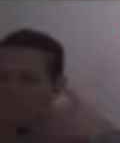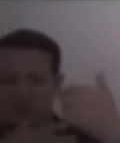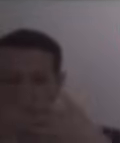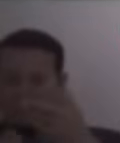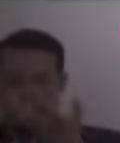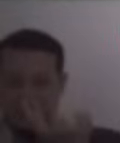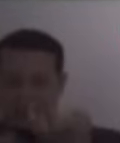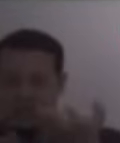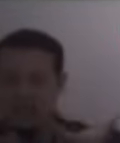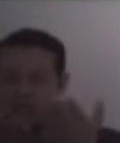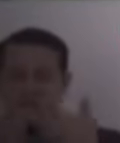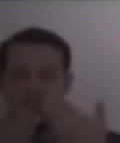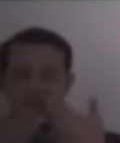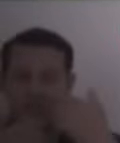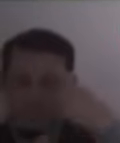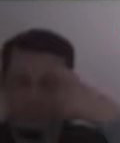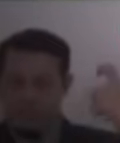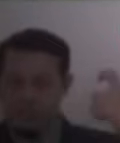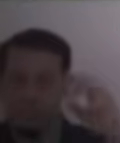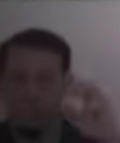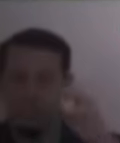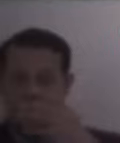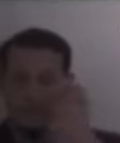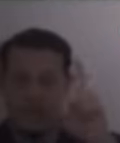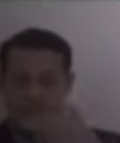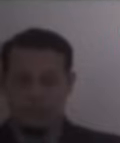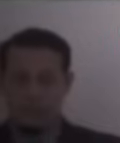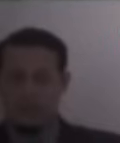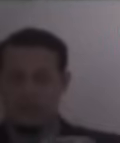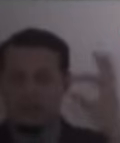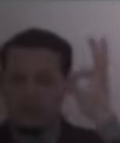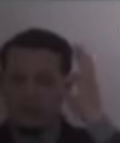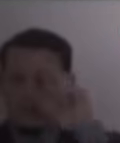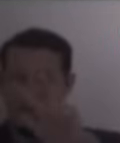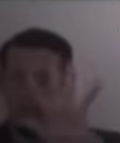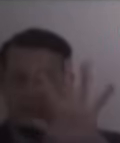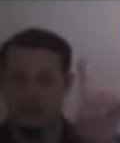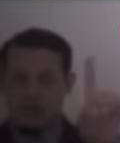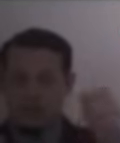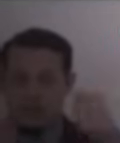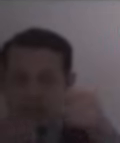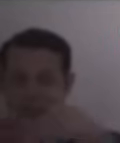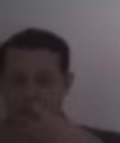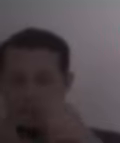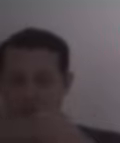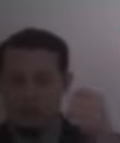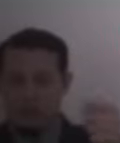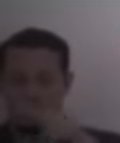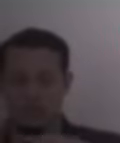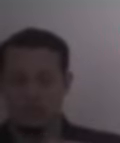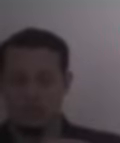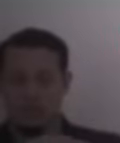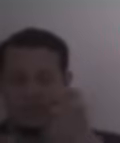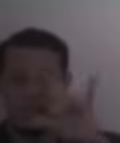y y vale la pena recordar que tan solo Mauricio Funes tuvo 351 millones en partida secreta